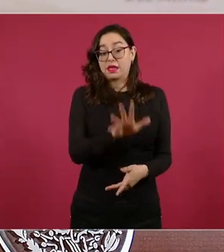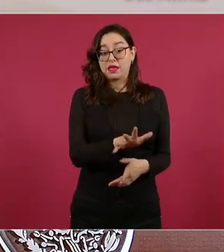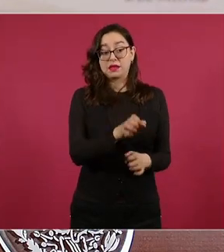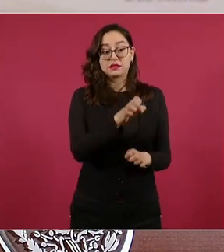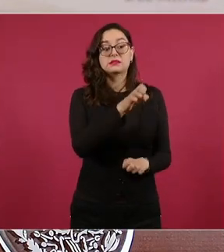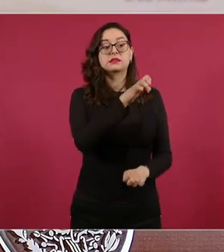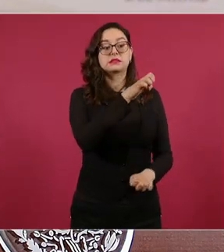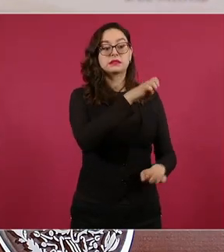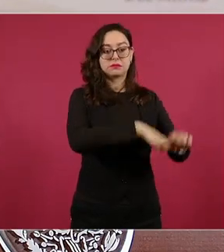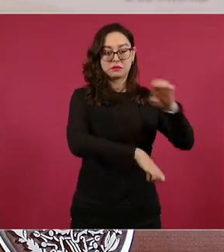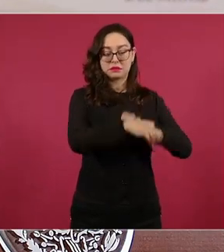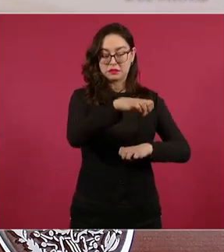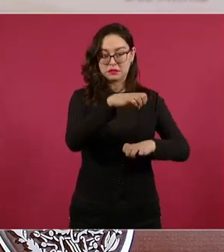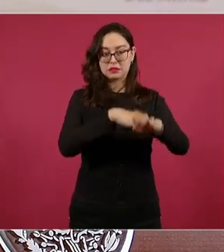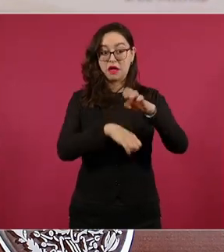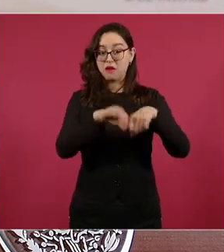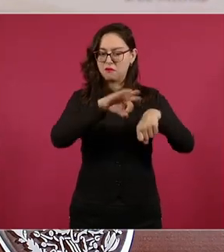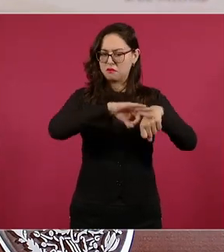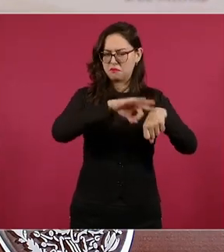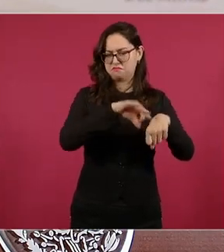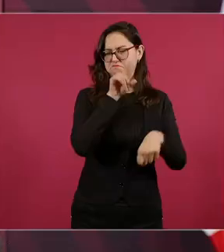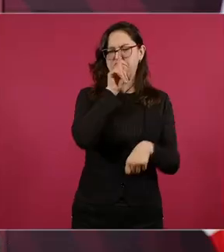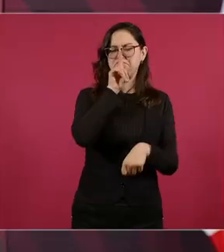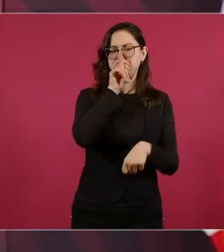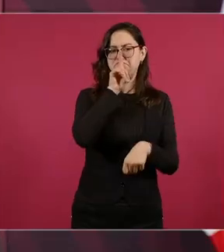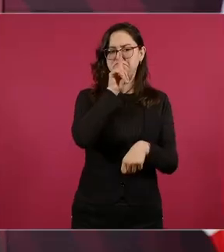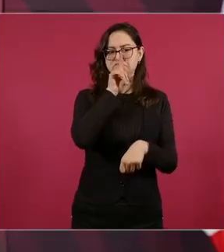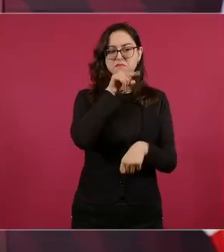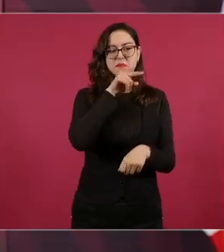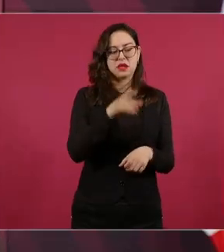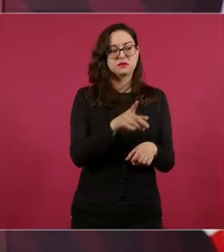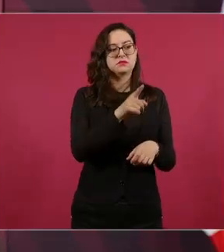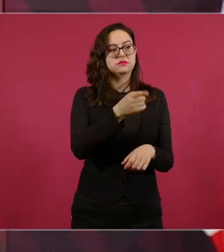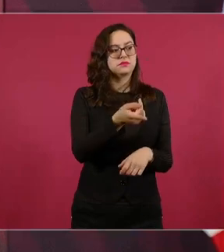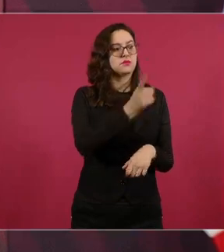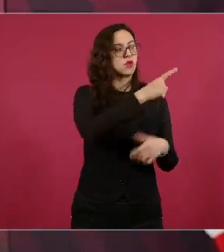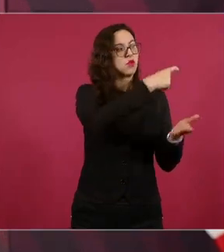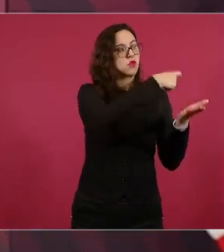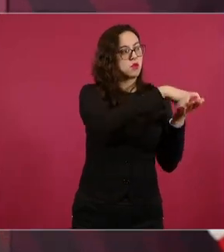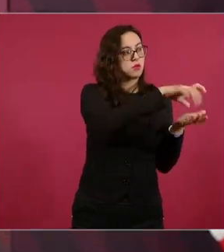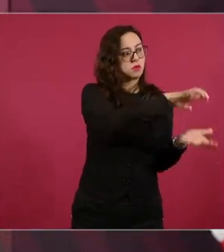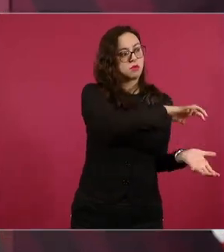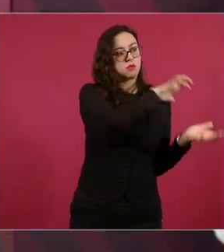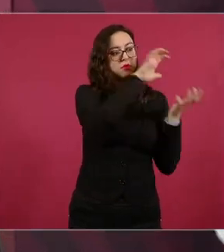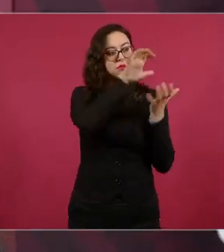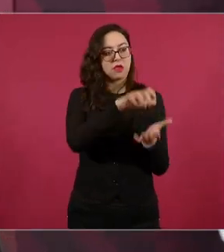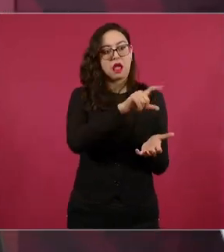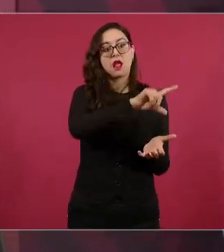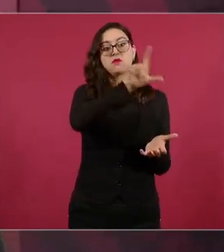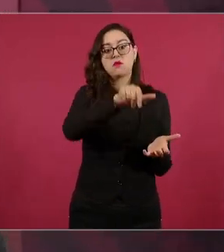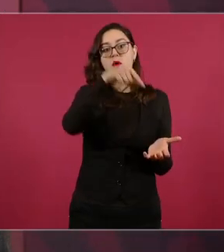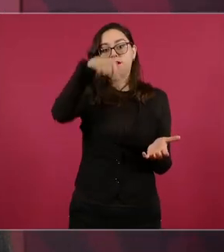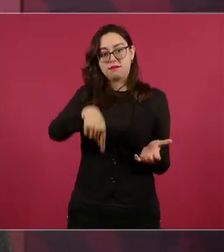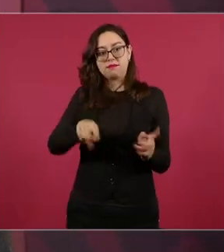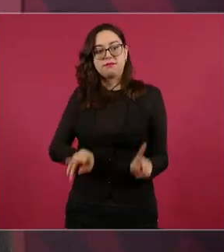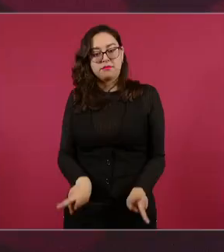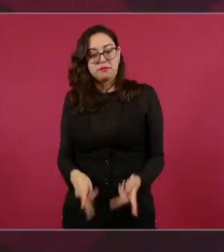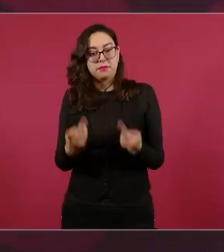intermediarias que vendían 100 mil millones de pesos al año de medicinas,